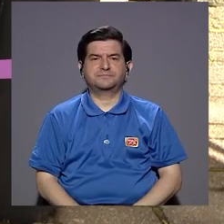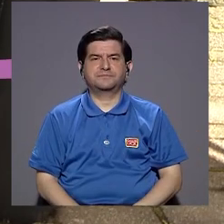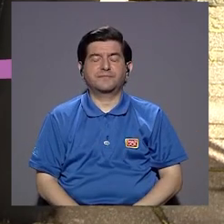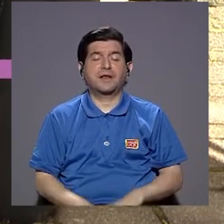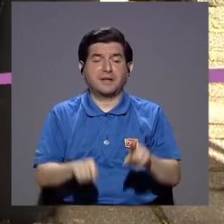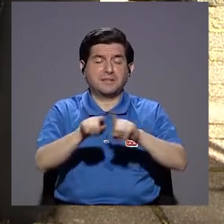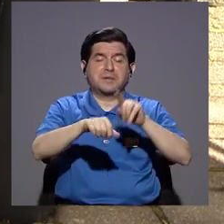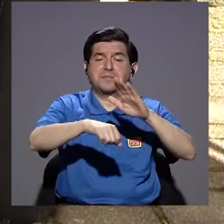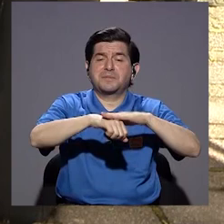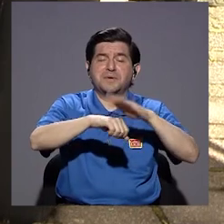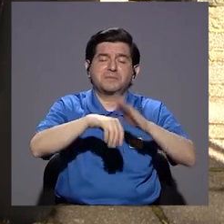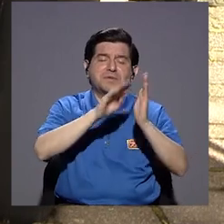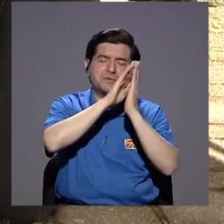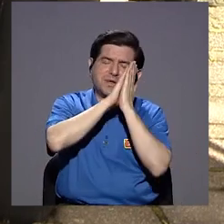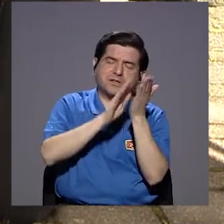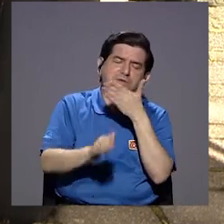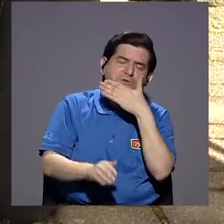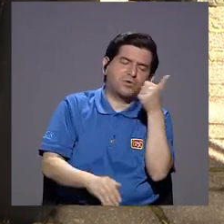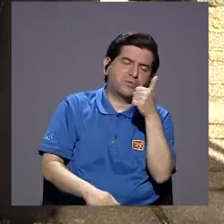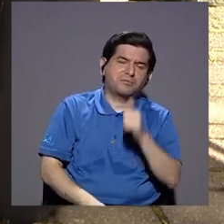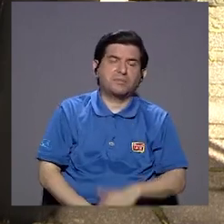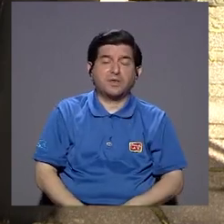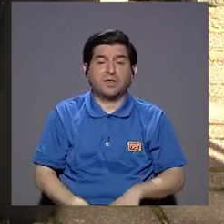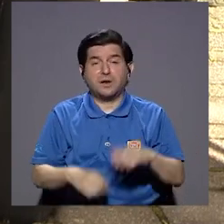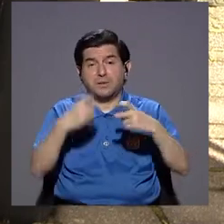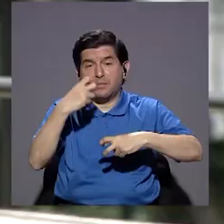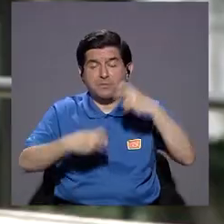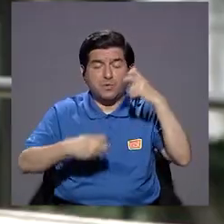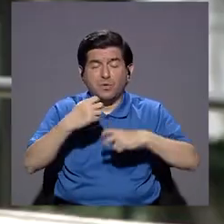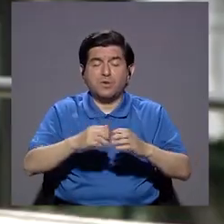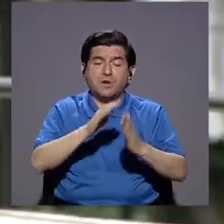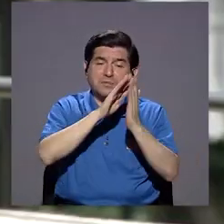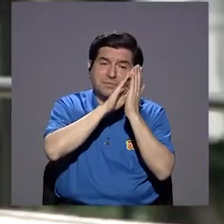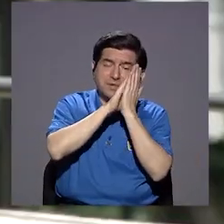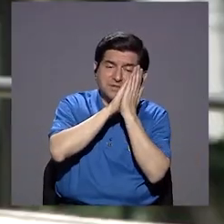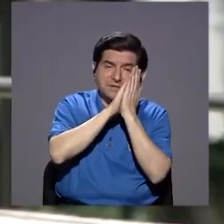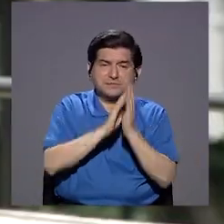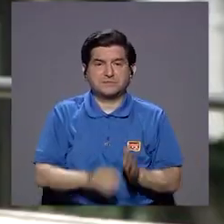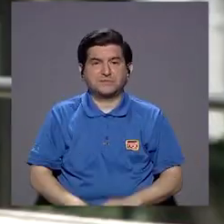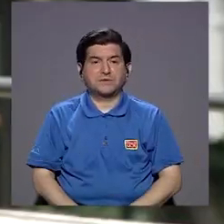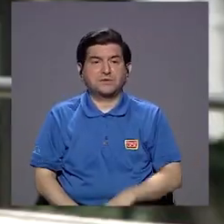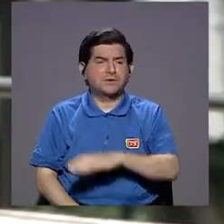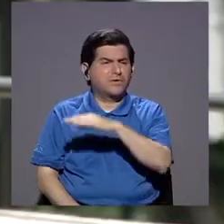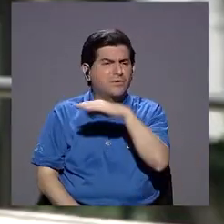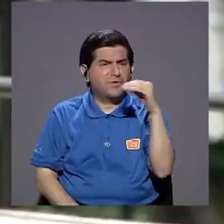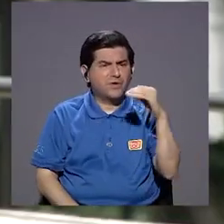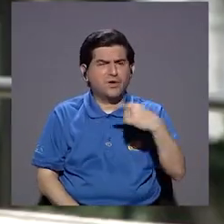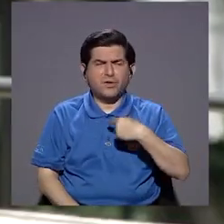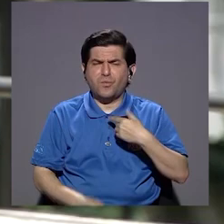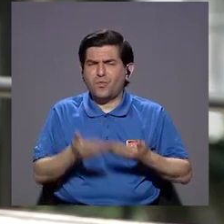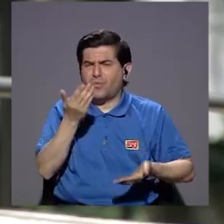para dormir mejor, para el insomnio, para cuando uno está como